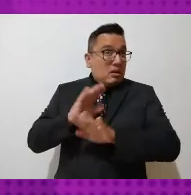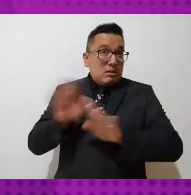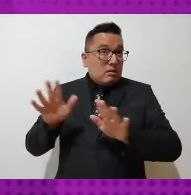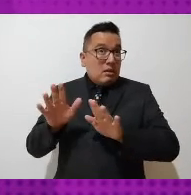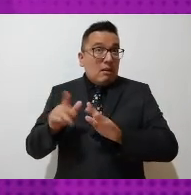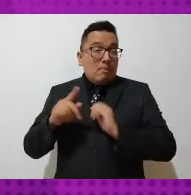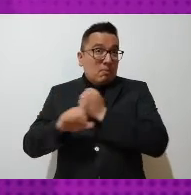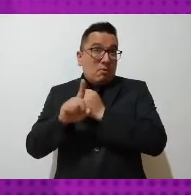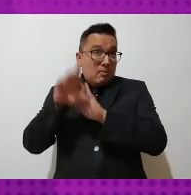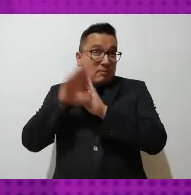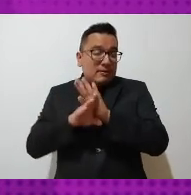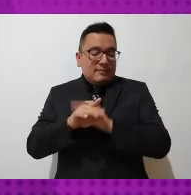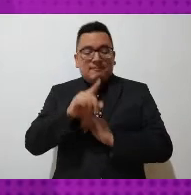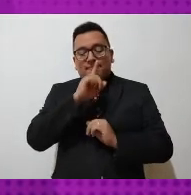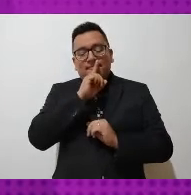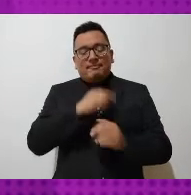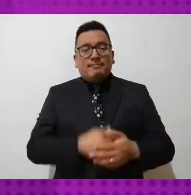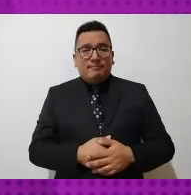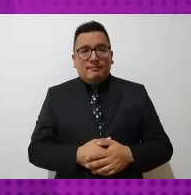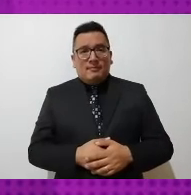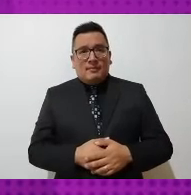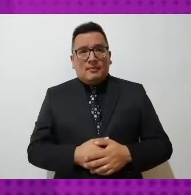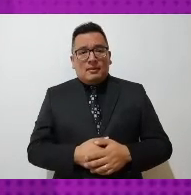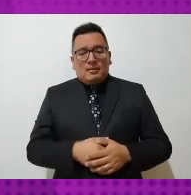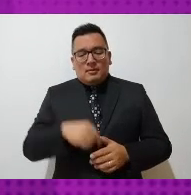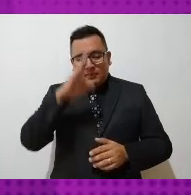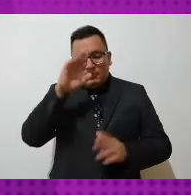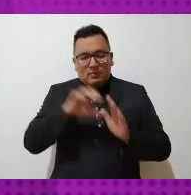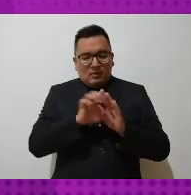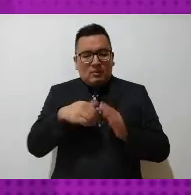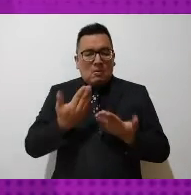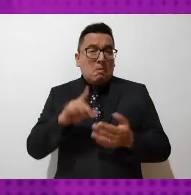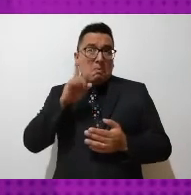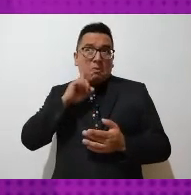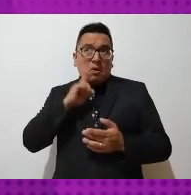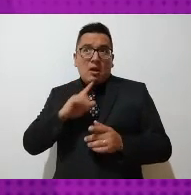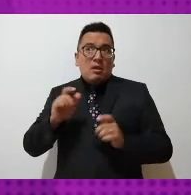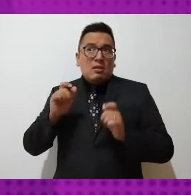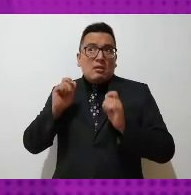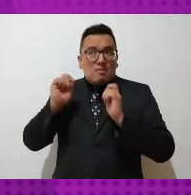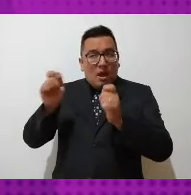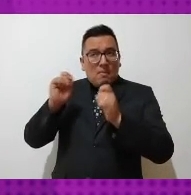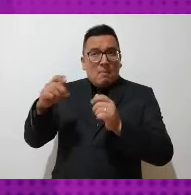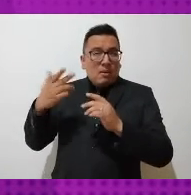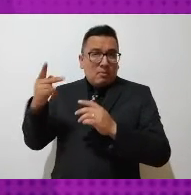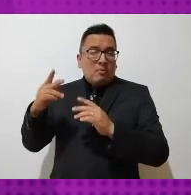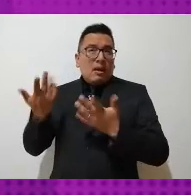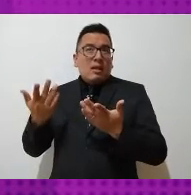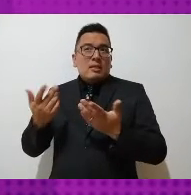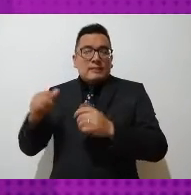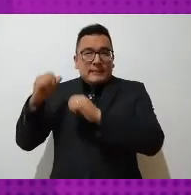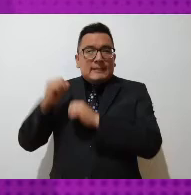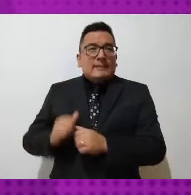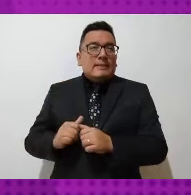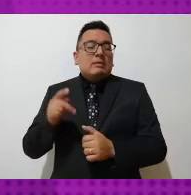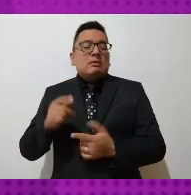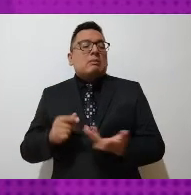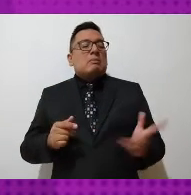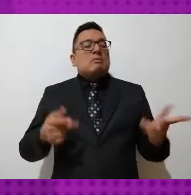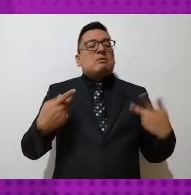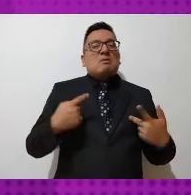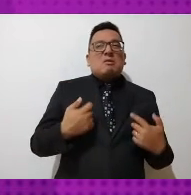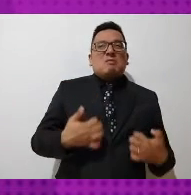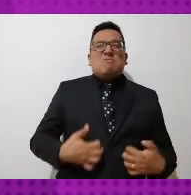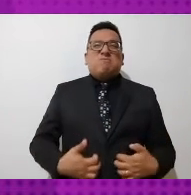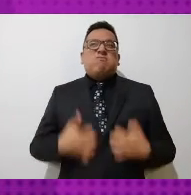disminuir esta situación. Claro que no, yo creo que entre más participa la mujer, más posibilidades hay que haya violencia política en razón de